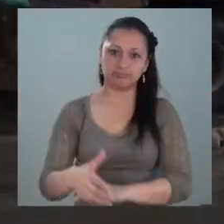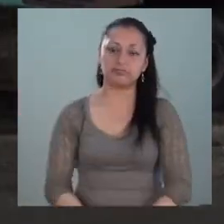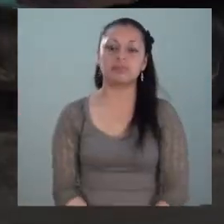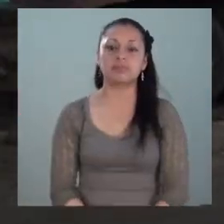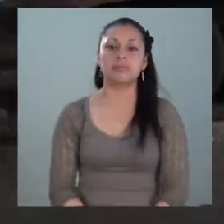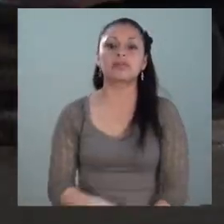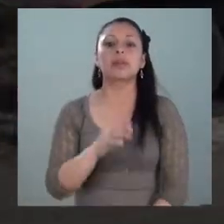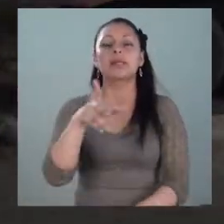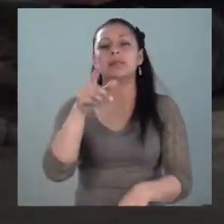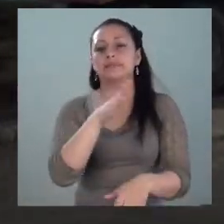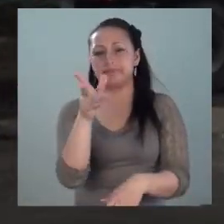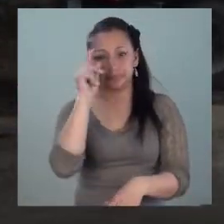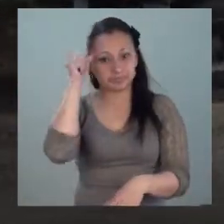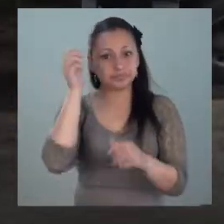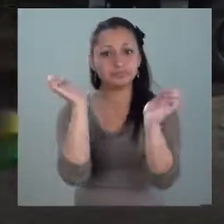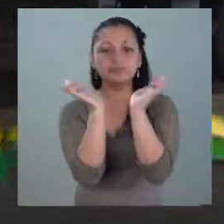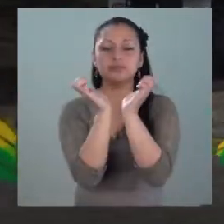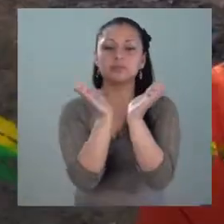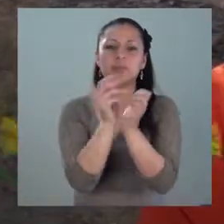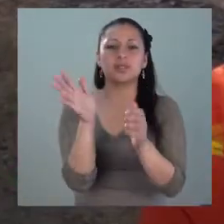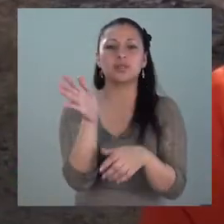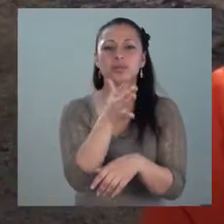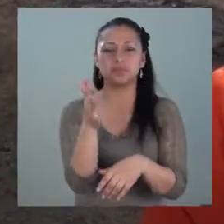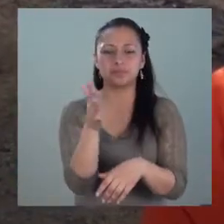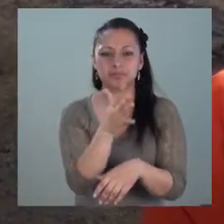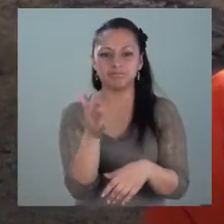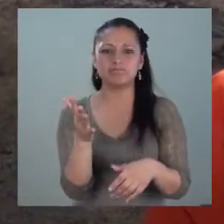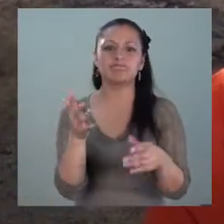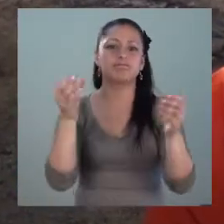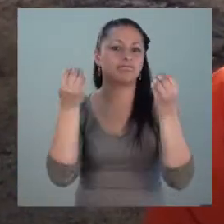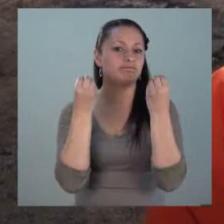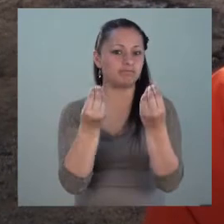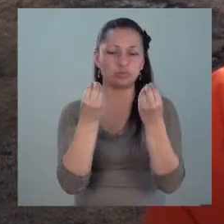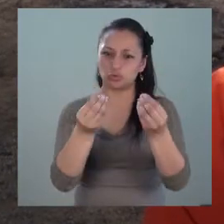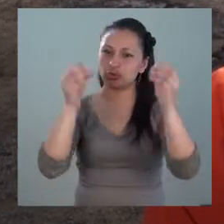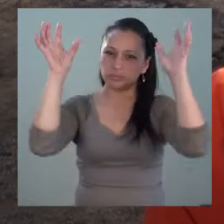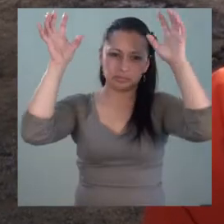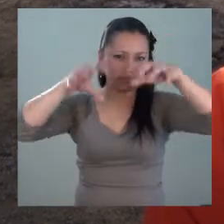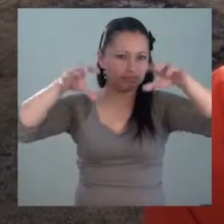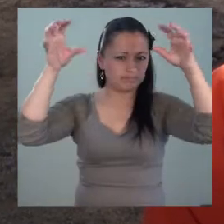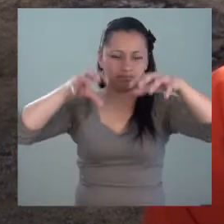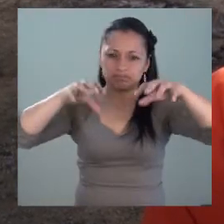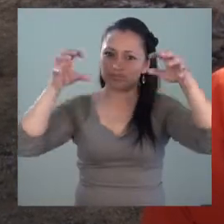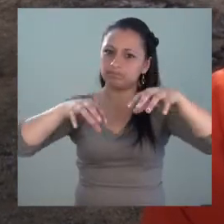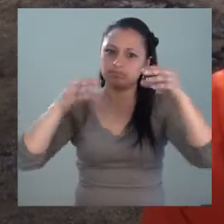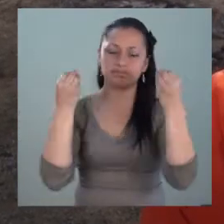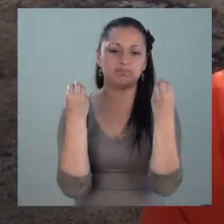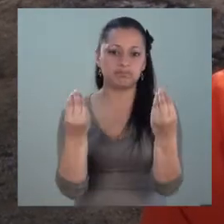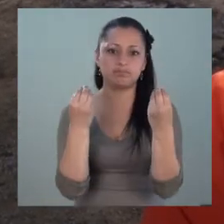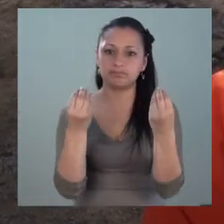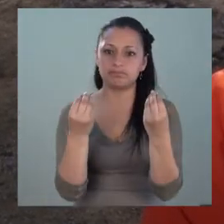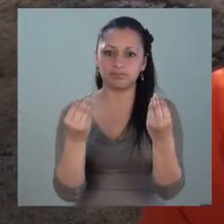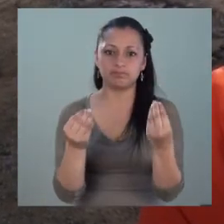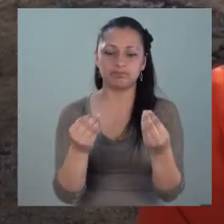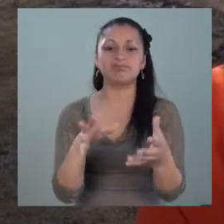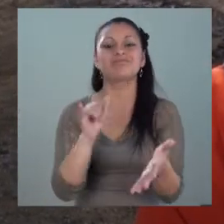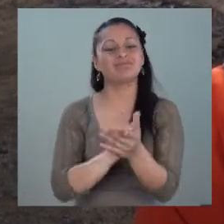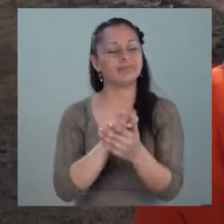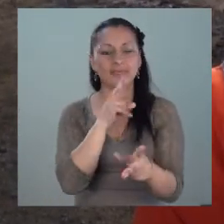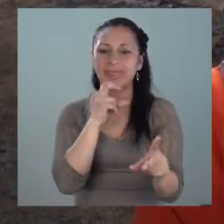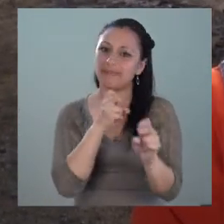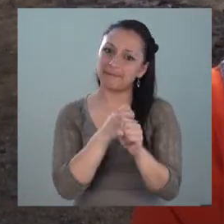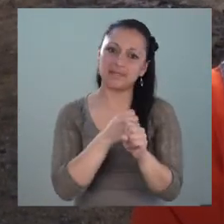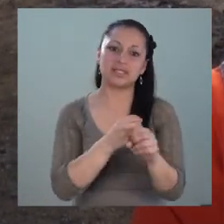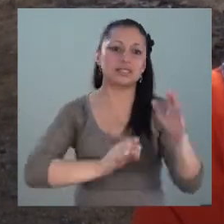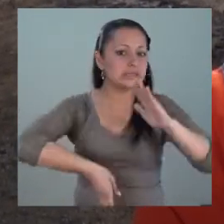ya pavimentada. El mes de mayo prácticamente estuvo a mucha precipitación y